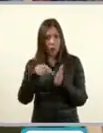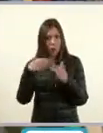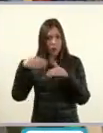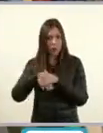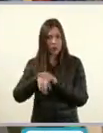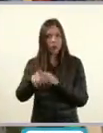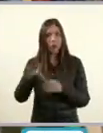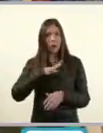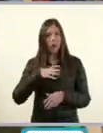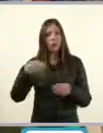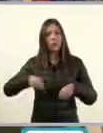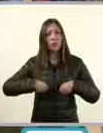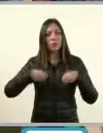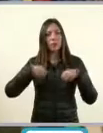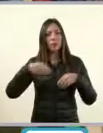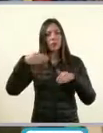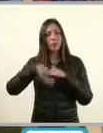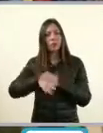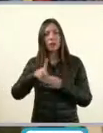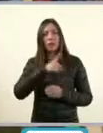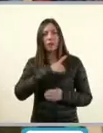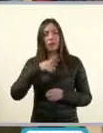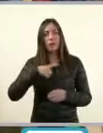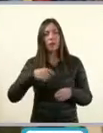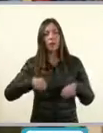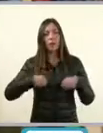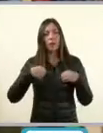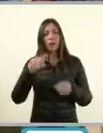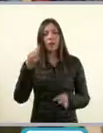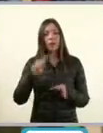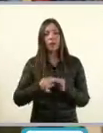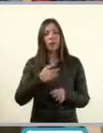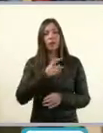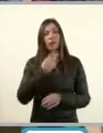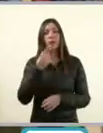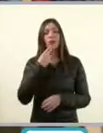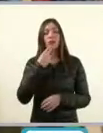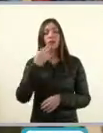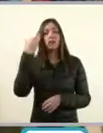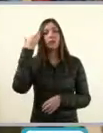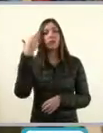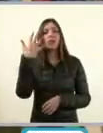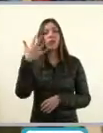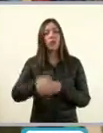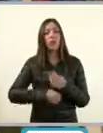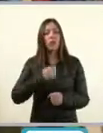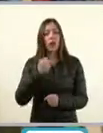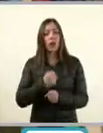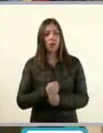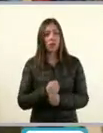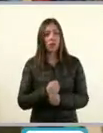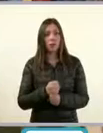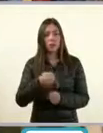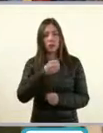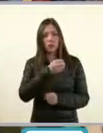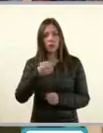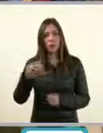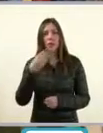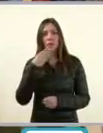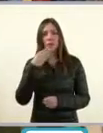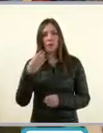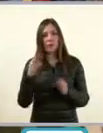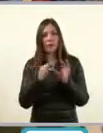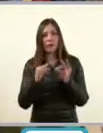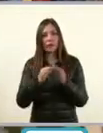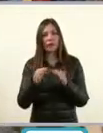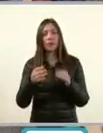algún tiempo. La ley dice que tienes que ocuparlo o tienes que cumplir con el requisito de haberlo ocupado 5 años cuando es una ocupación de buena fe, ahorita les explico